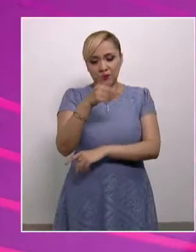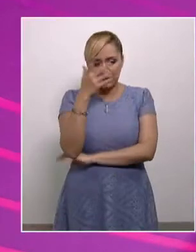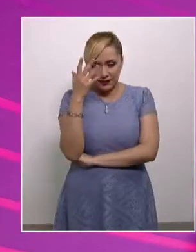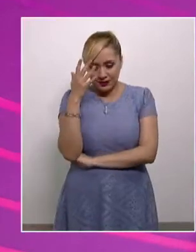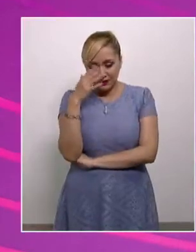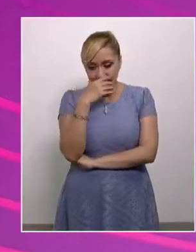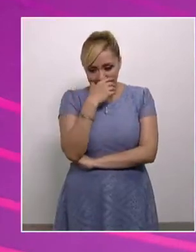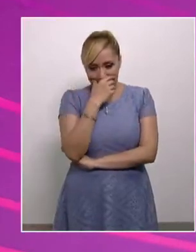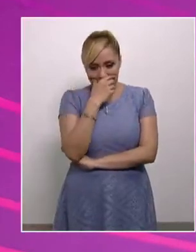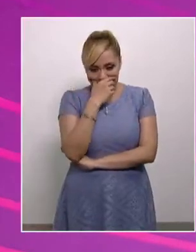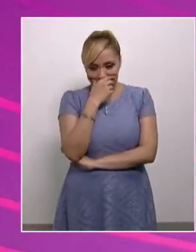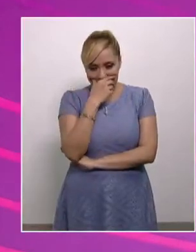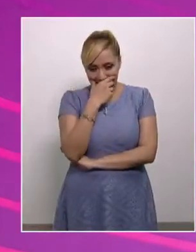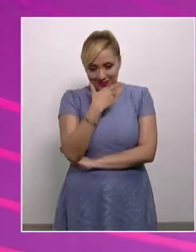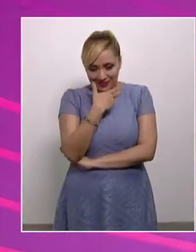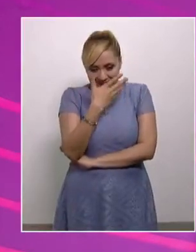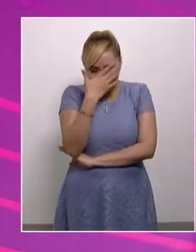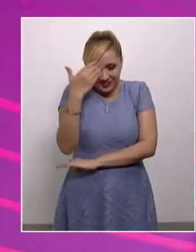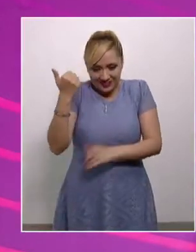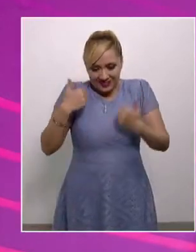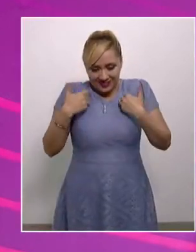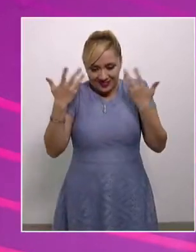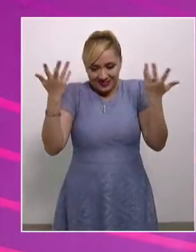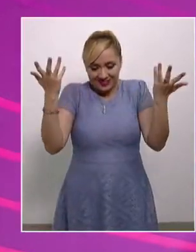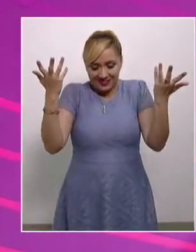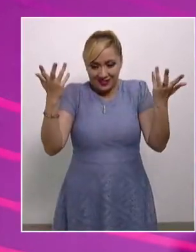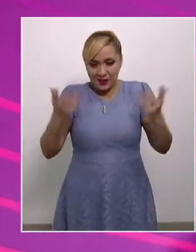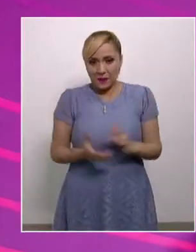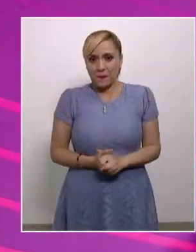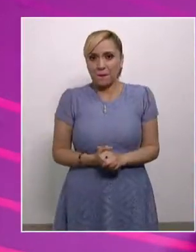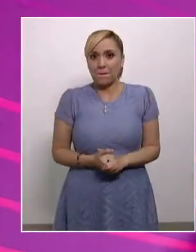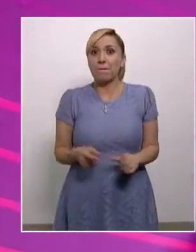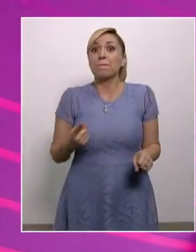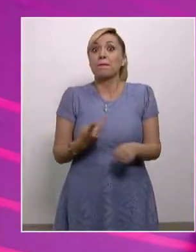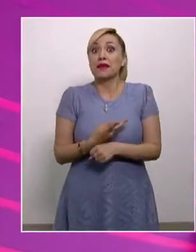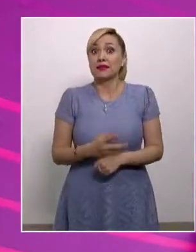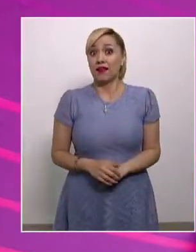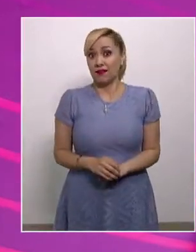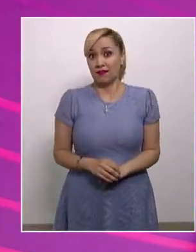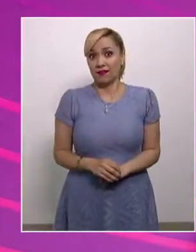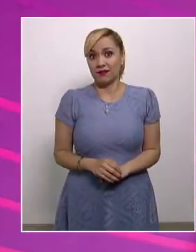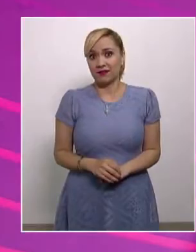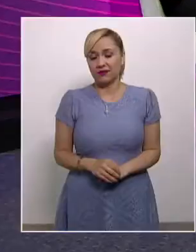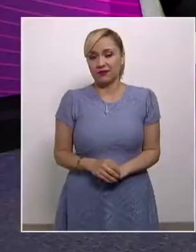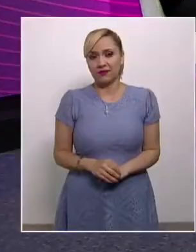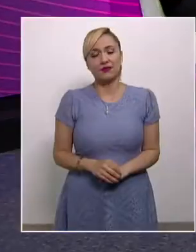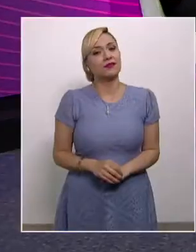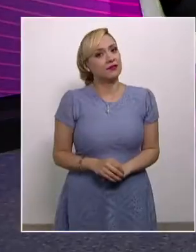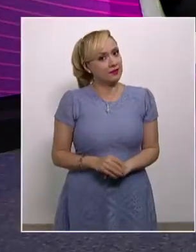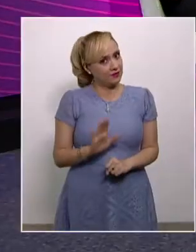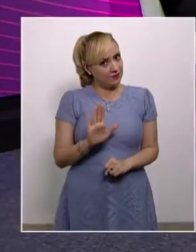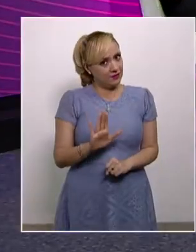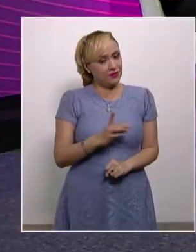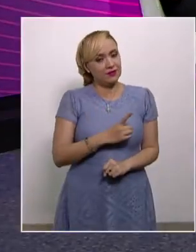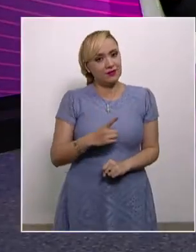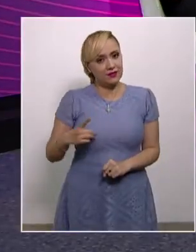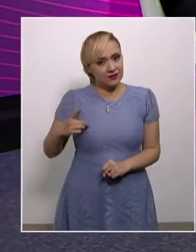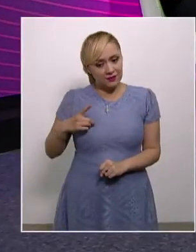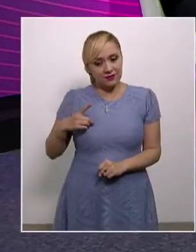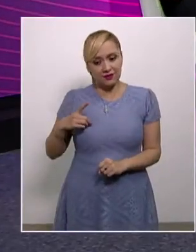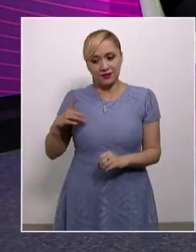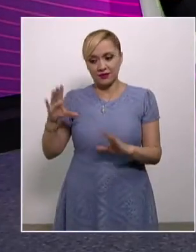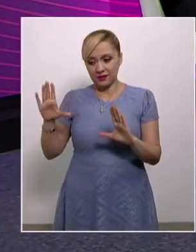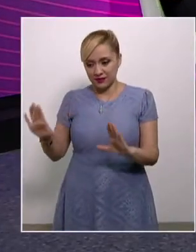nunca te brindaron las herramientas básicas para hacer esa escucha. ¿Qué pasa con todo esto? Entonces, digamos que es un poquito como proceso